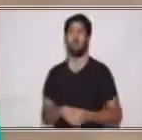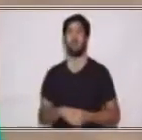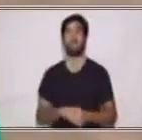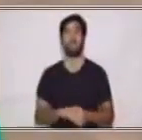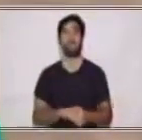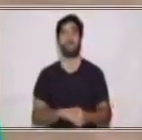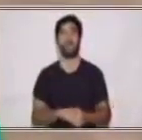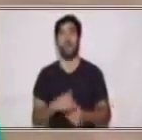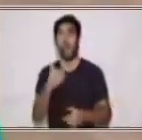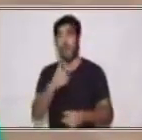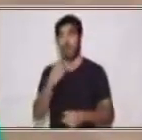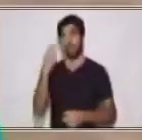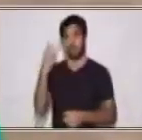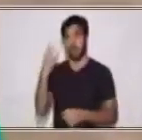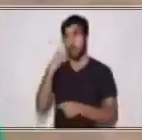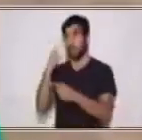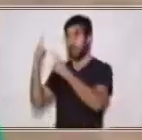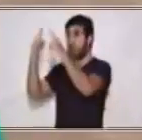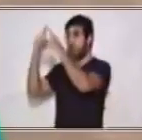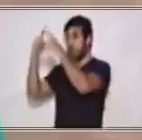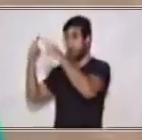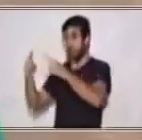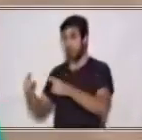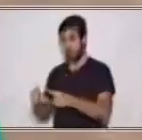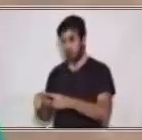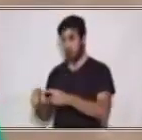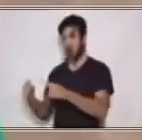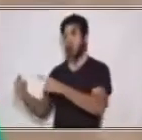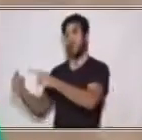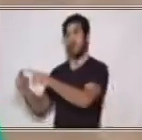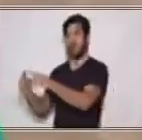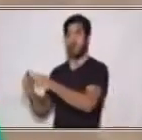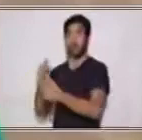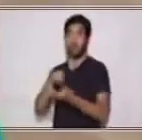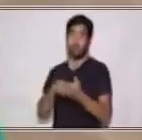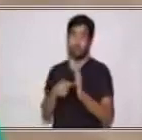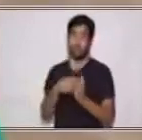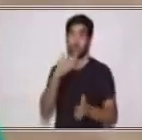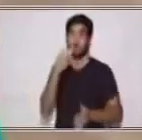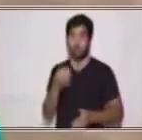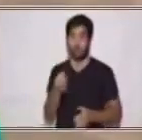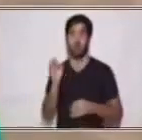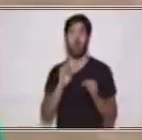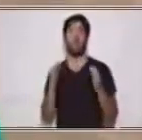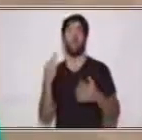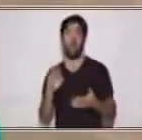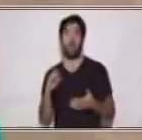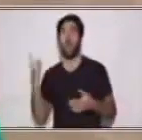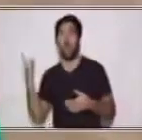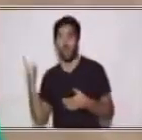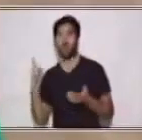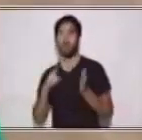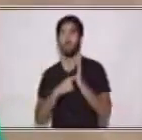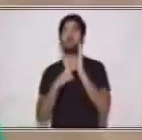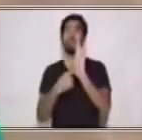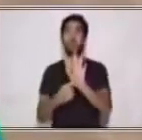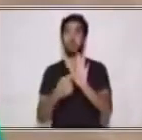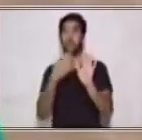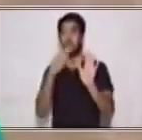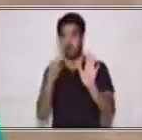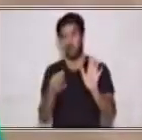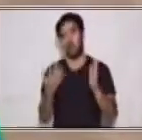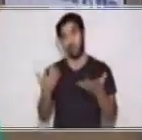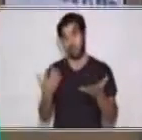triángulo. Tiene las 3 esquinas. Por lo tanto, podemos decir si es verdadero o falso. lo cual es verdadero. Una